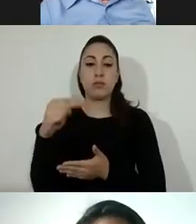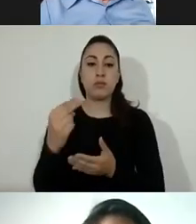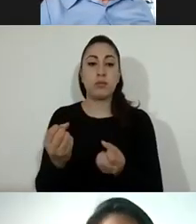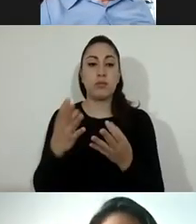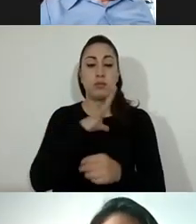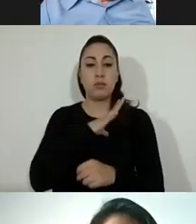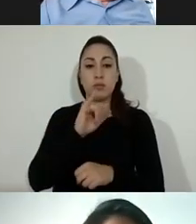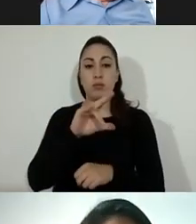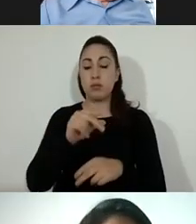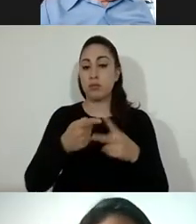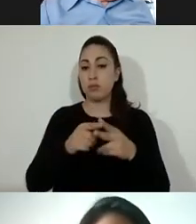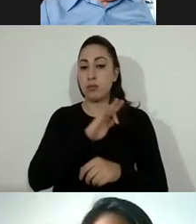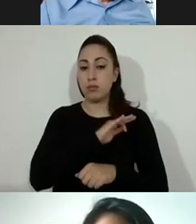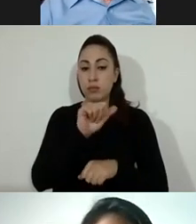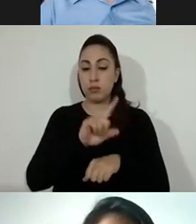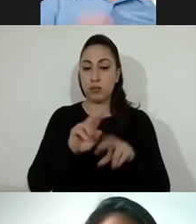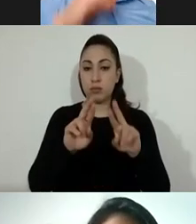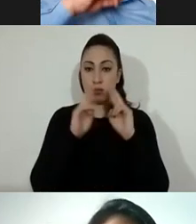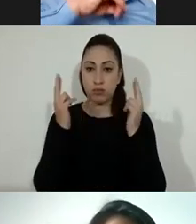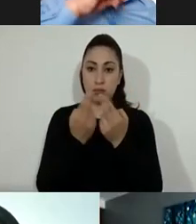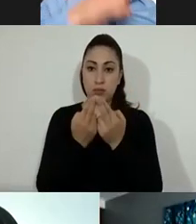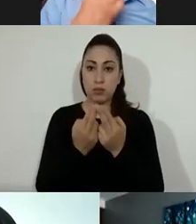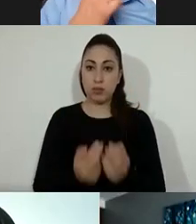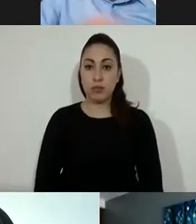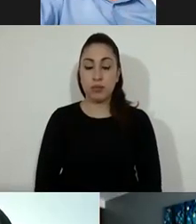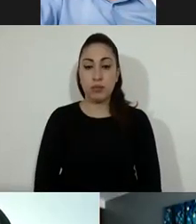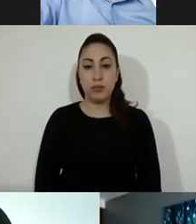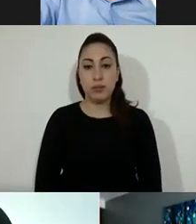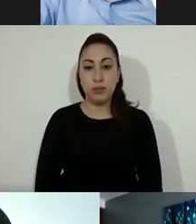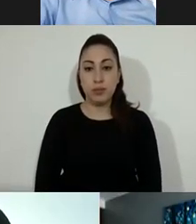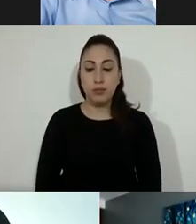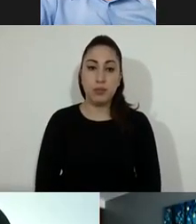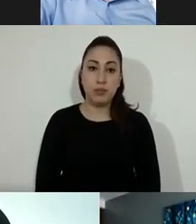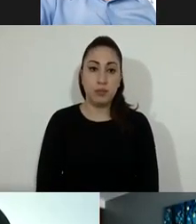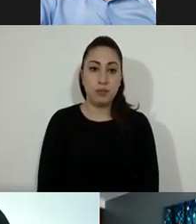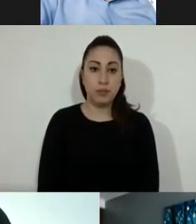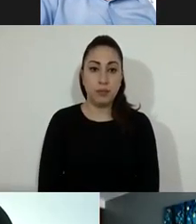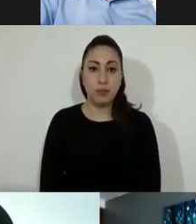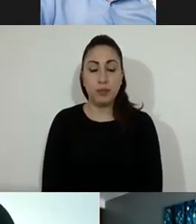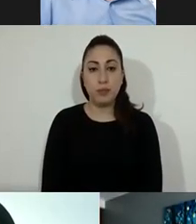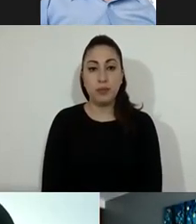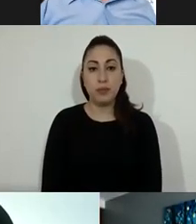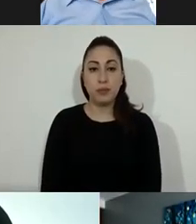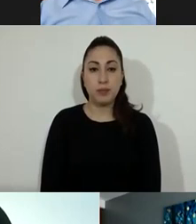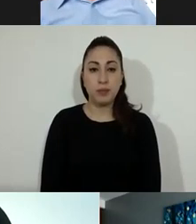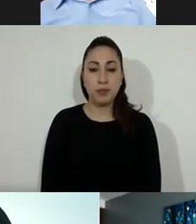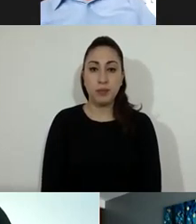dé cuenta de las diputadas y diputados presentes y verificar si existe el quórum legal para llevar a cabo esta